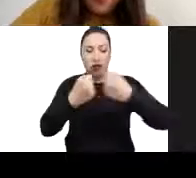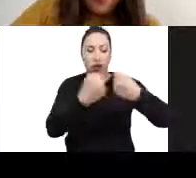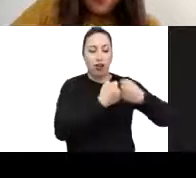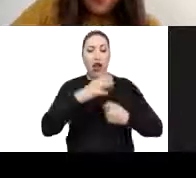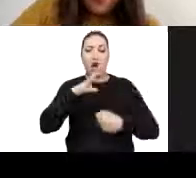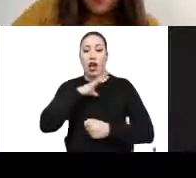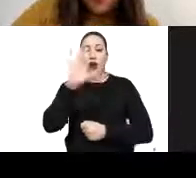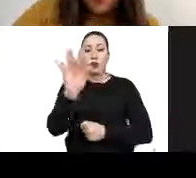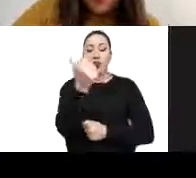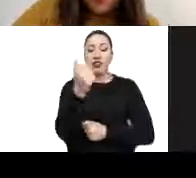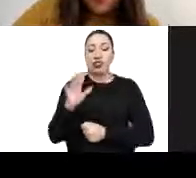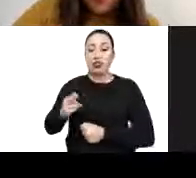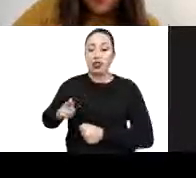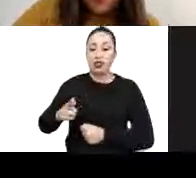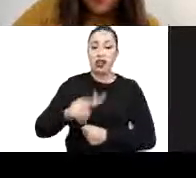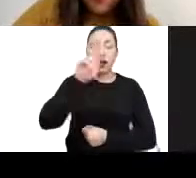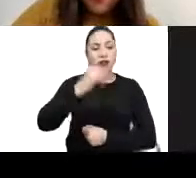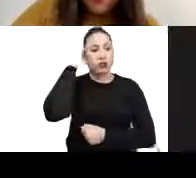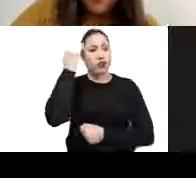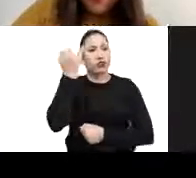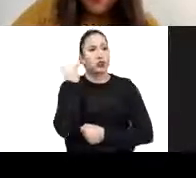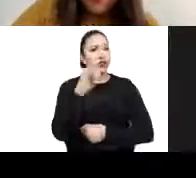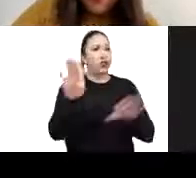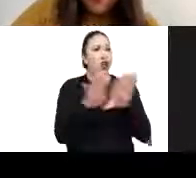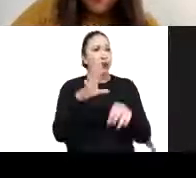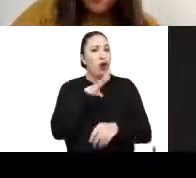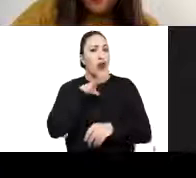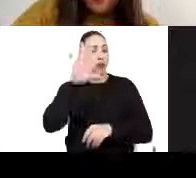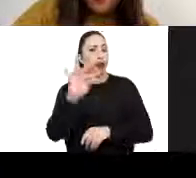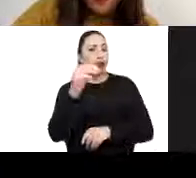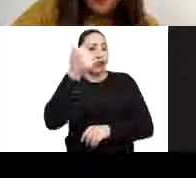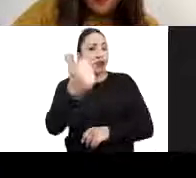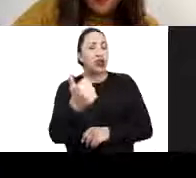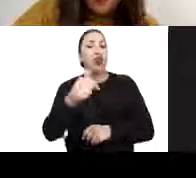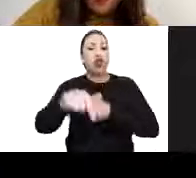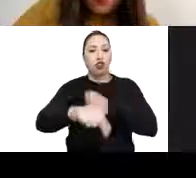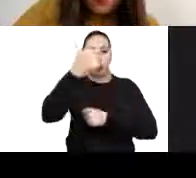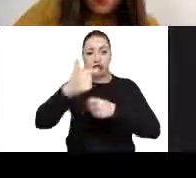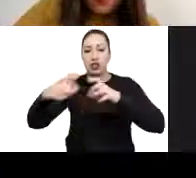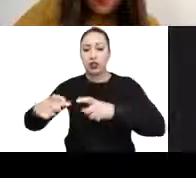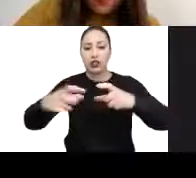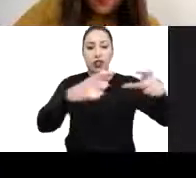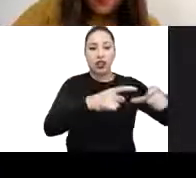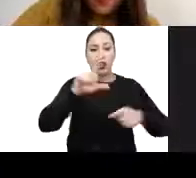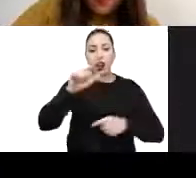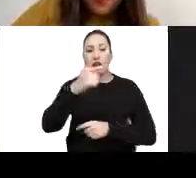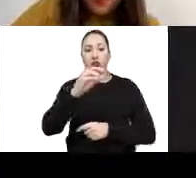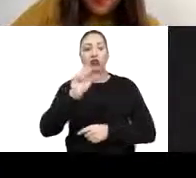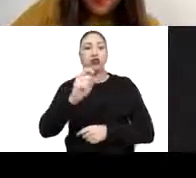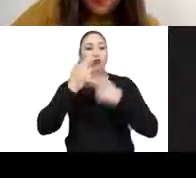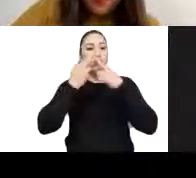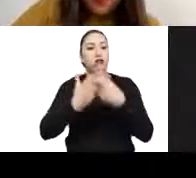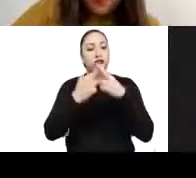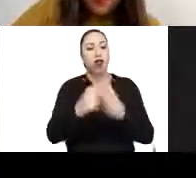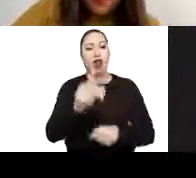ríos, que es imposible a veces imaginar que tenemos esa cantidad. 12 lagos y manantiales con agua abundante, que